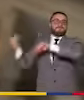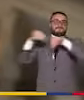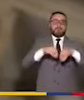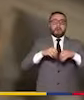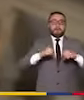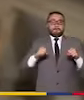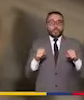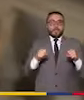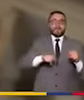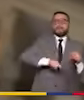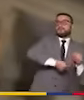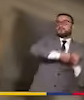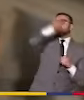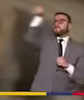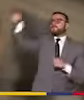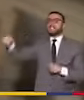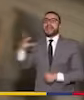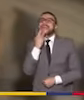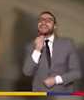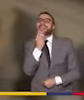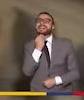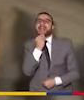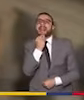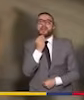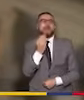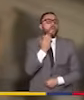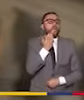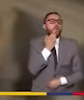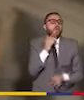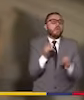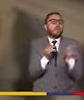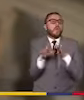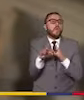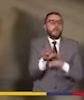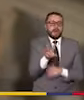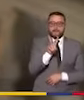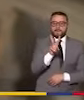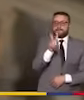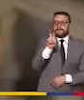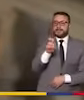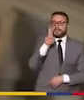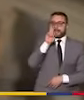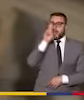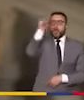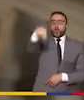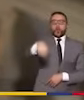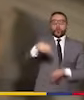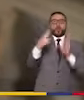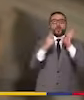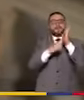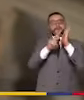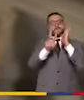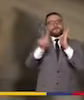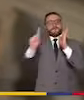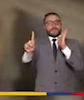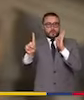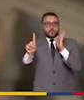Aviv, Israel. El 27 de junio del